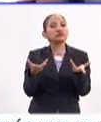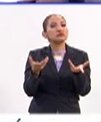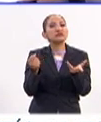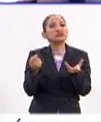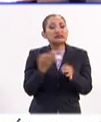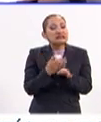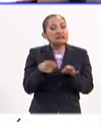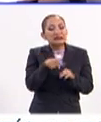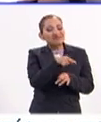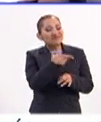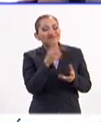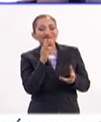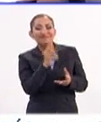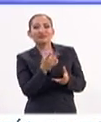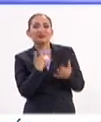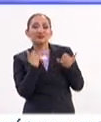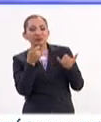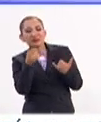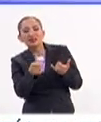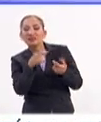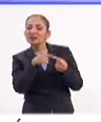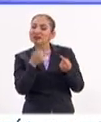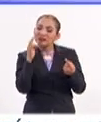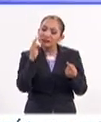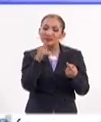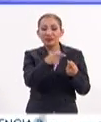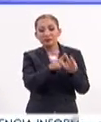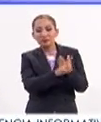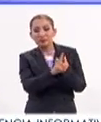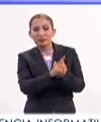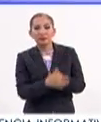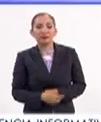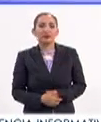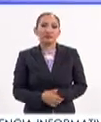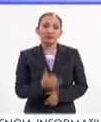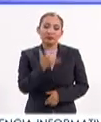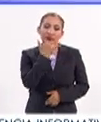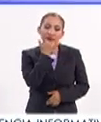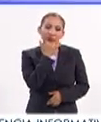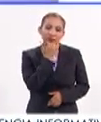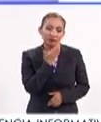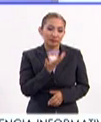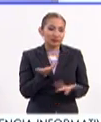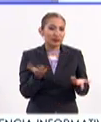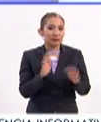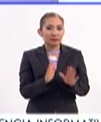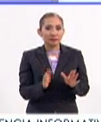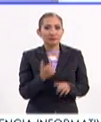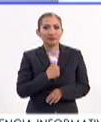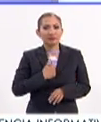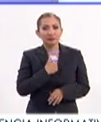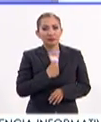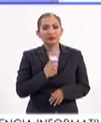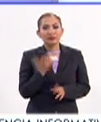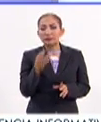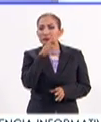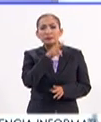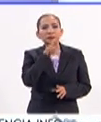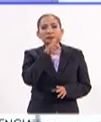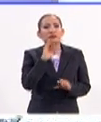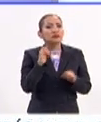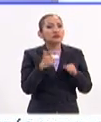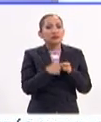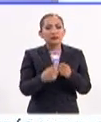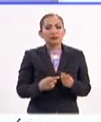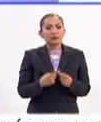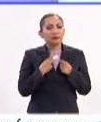en la actualidad pues la juventud, los factores Nos de riesgo. tenemos que despedir, estimada Valeria, lamentablemente, pero rápidamente dinos